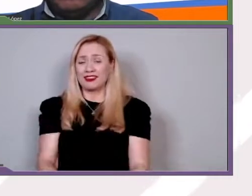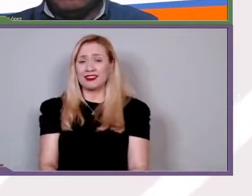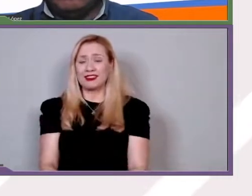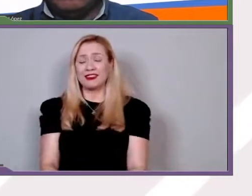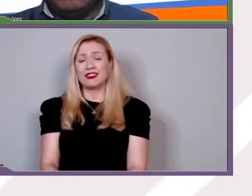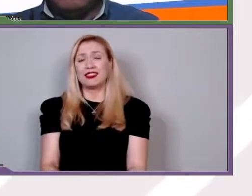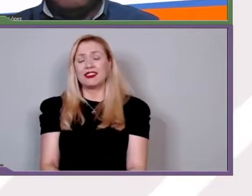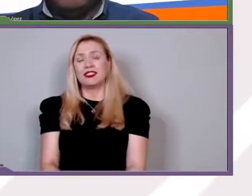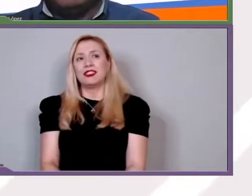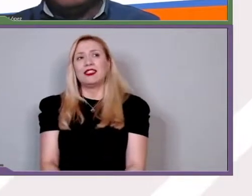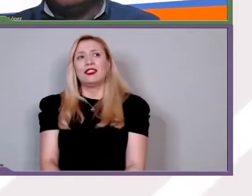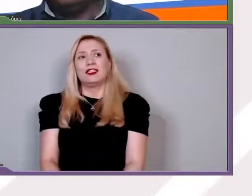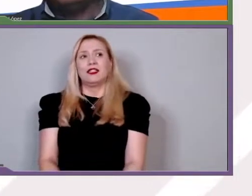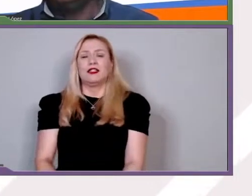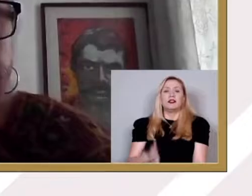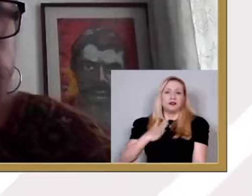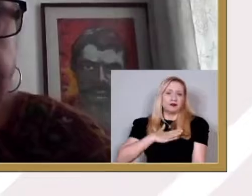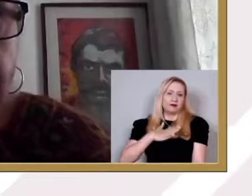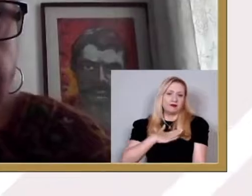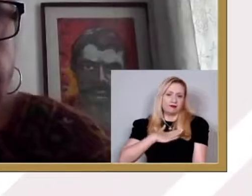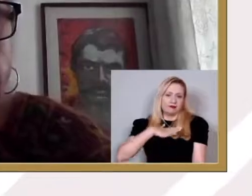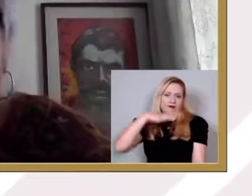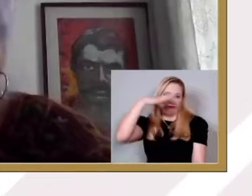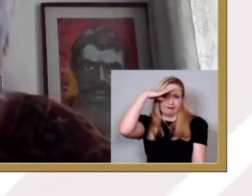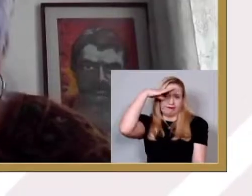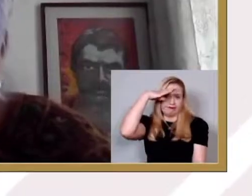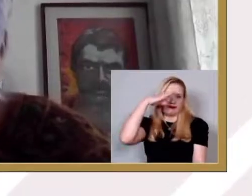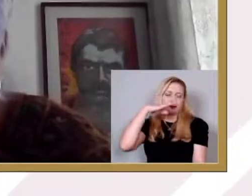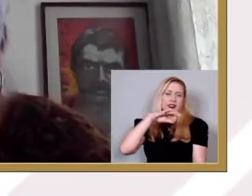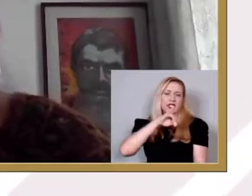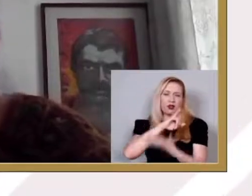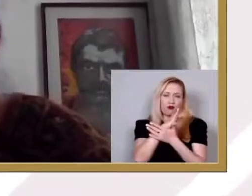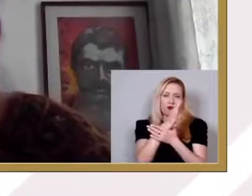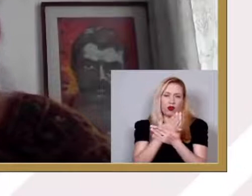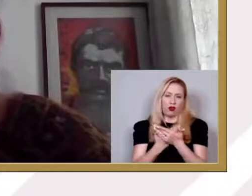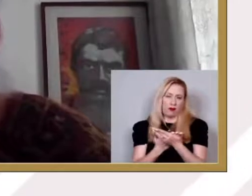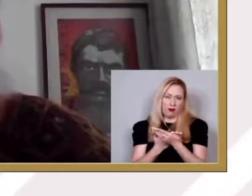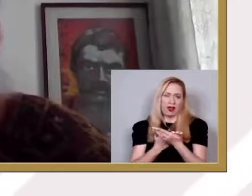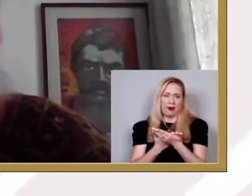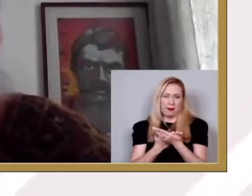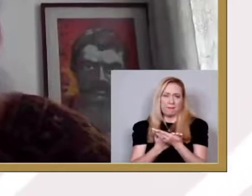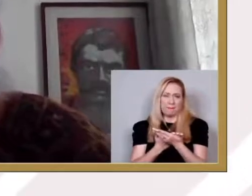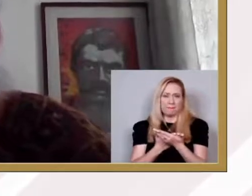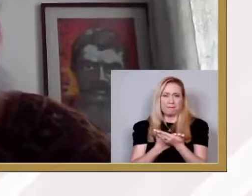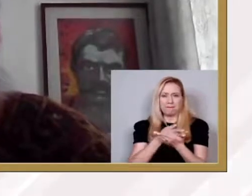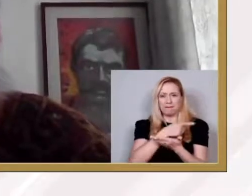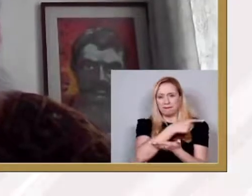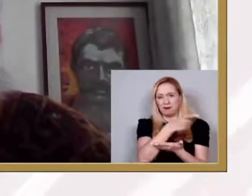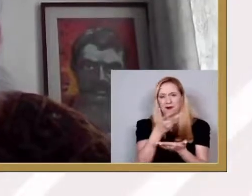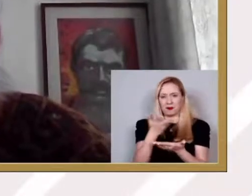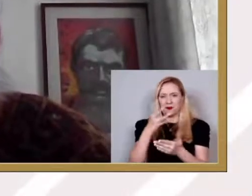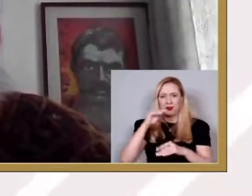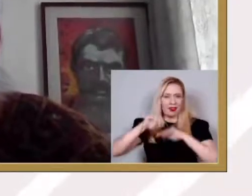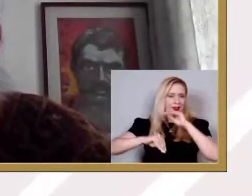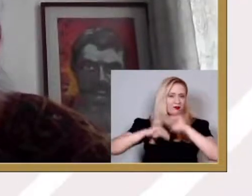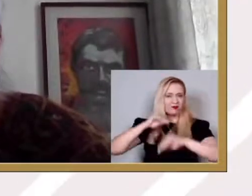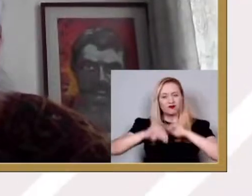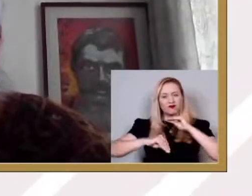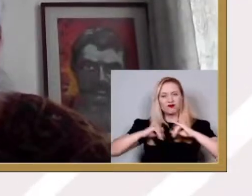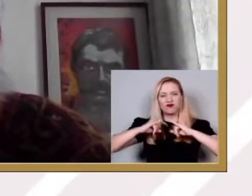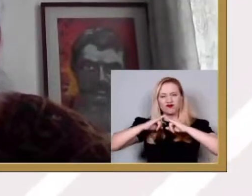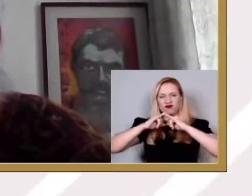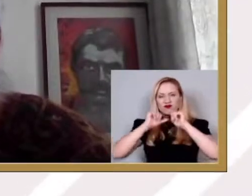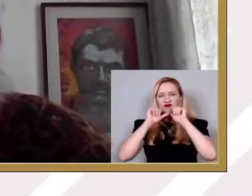Bueno, yo considero que el informe que sacamos, que bueno, ustedes con las organizaciones